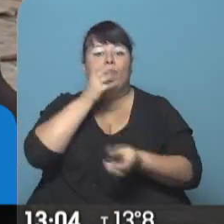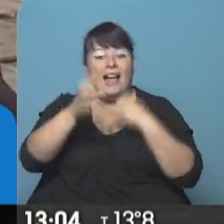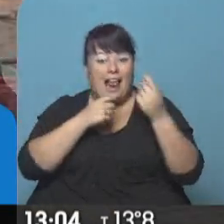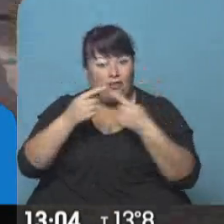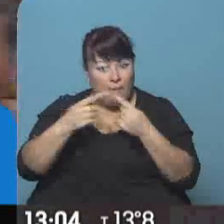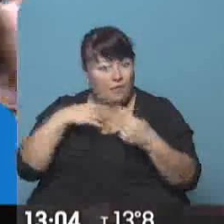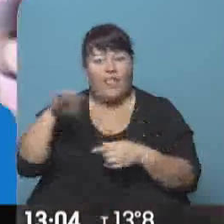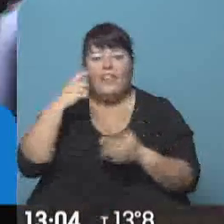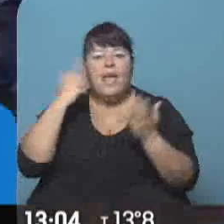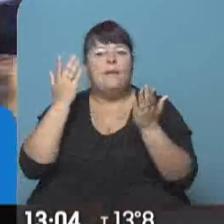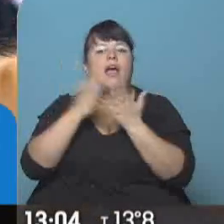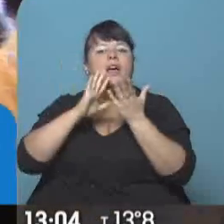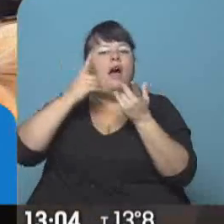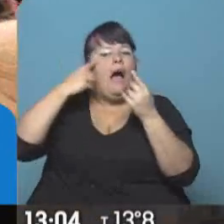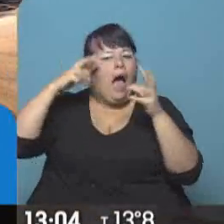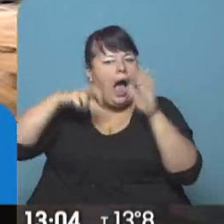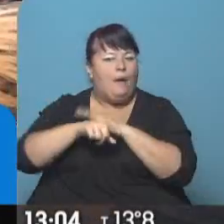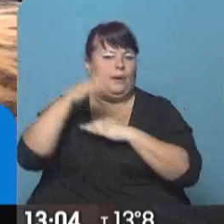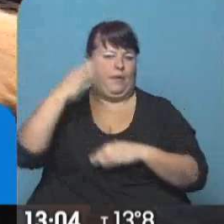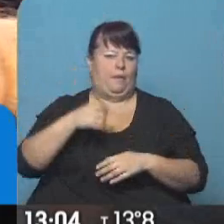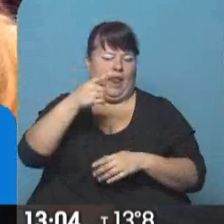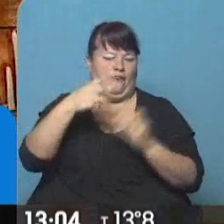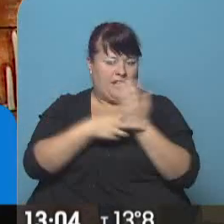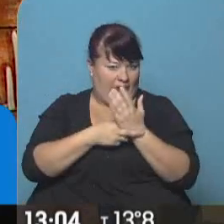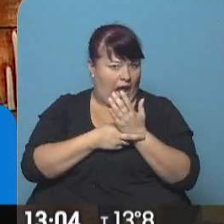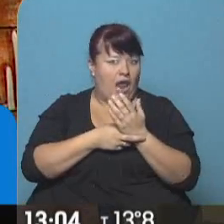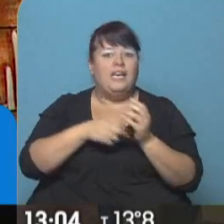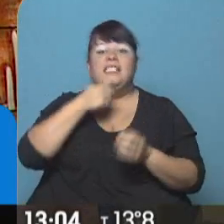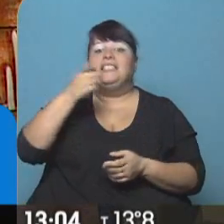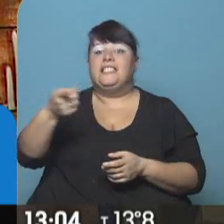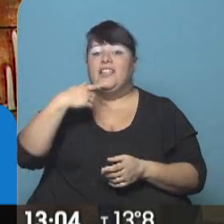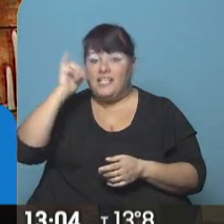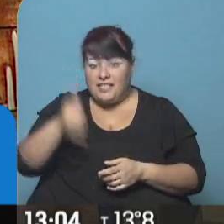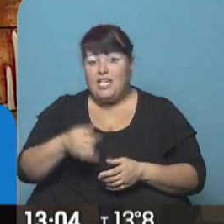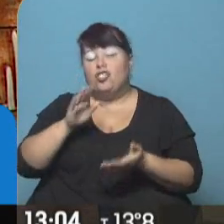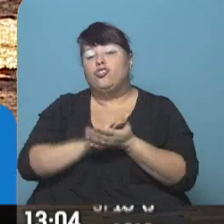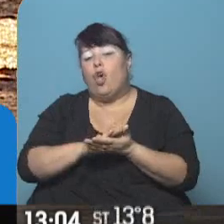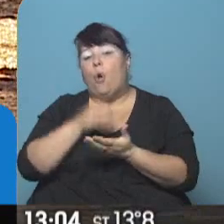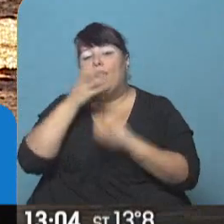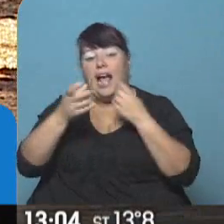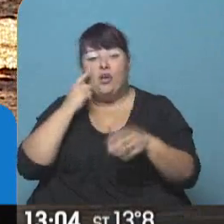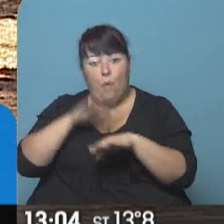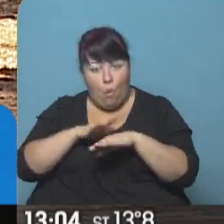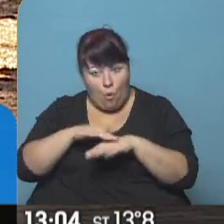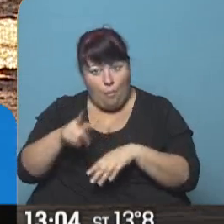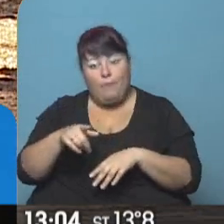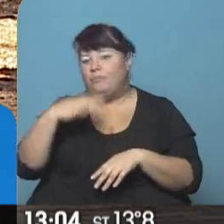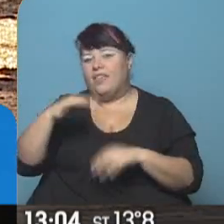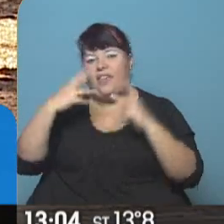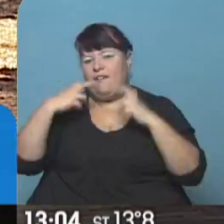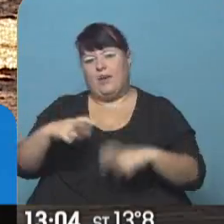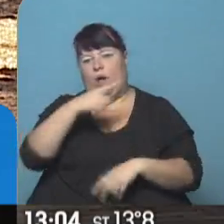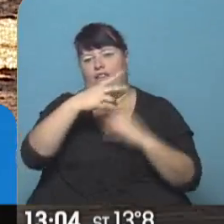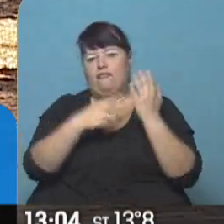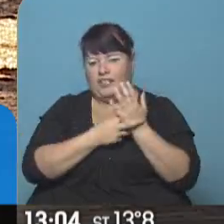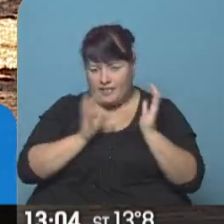indagatoria debe ser cuado por la fiscalía cualquier afirmación que vierta en el marco de la declaración del imputado debe ser investigado